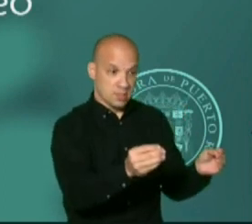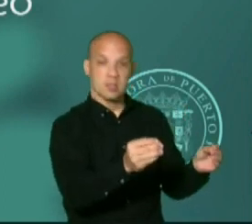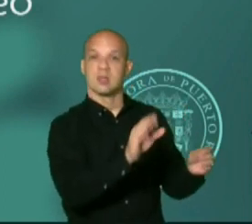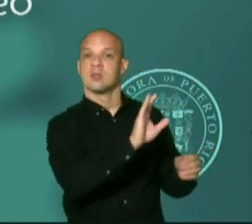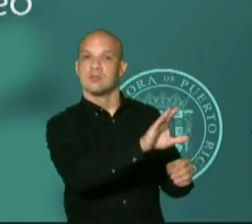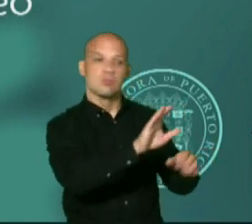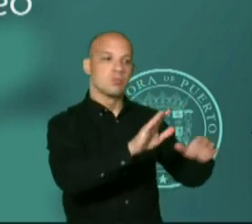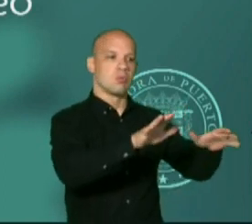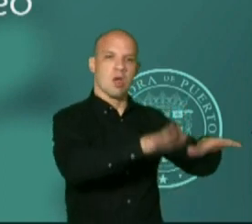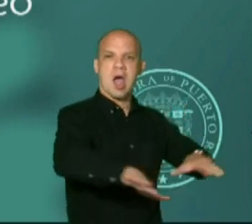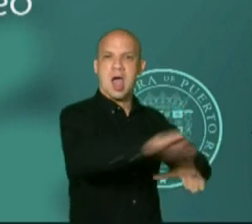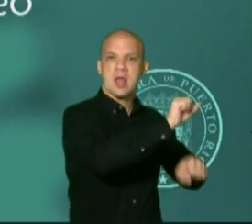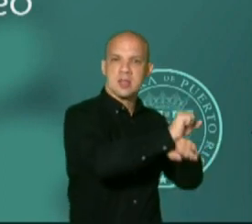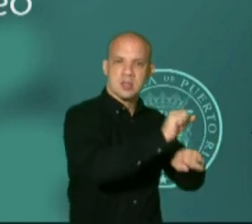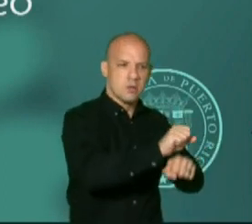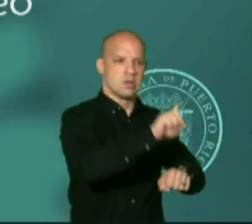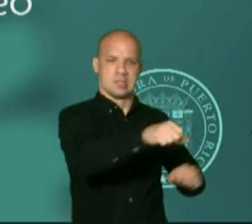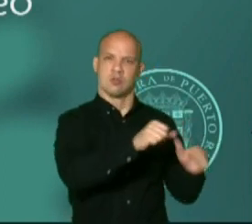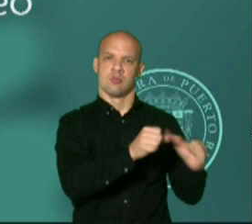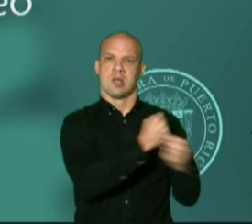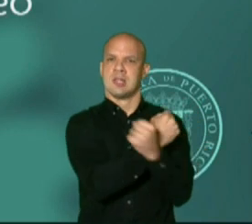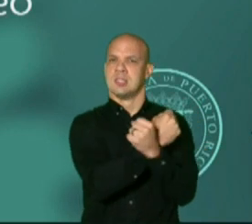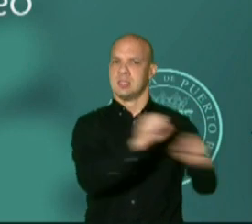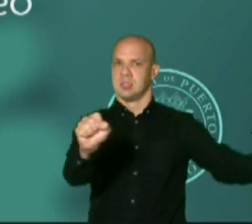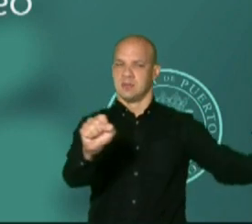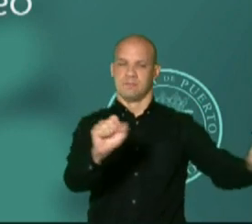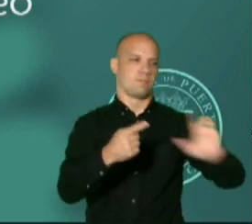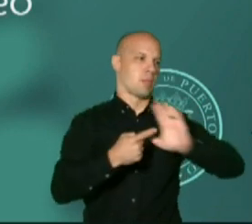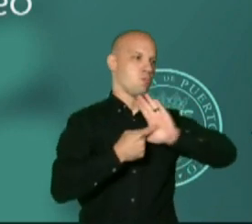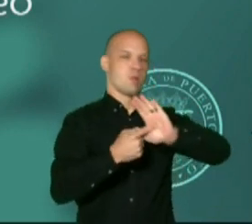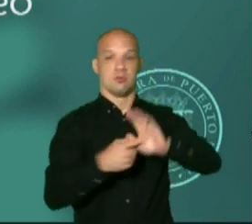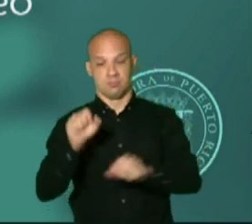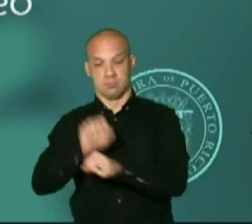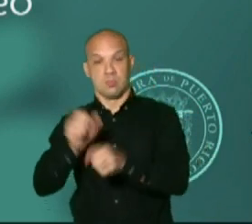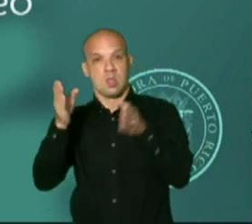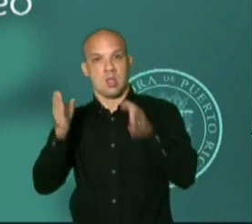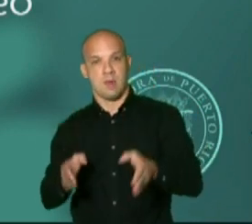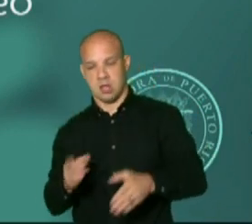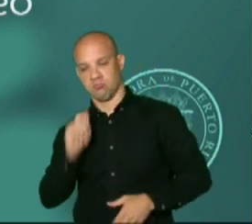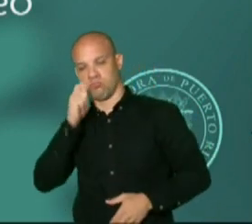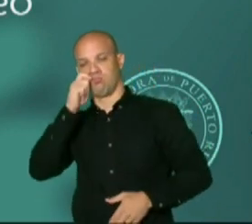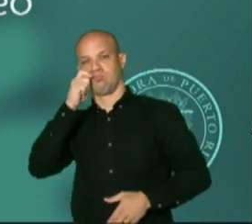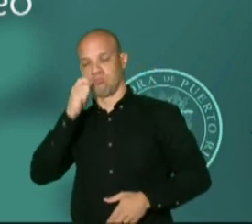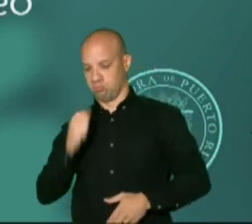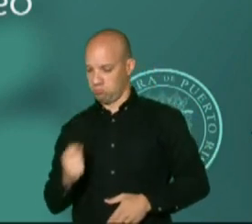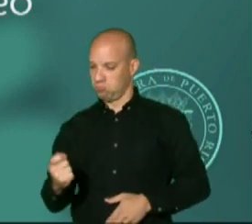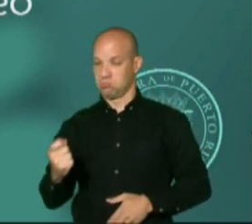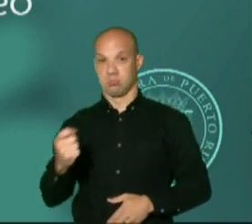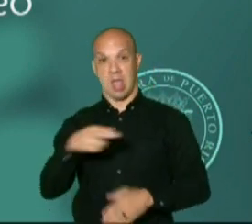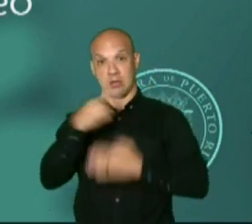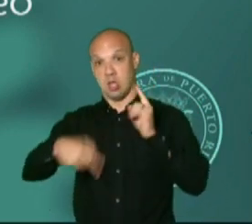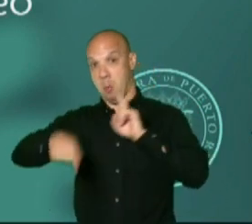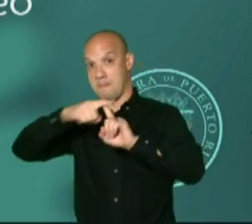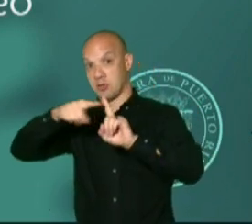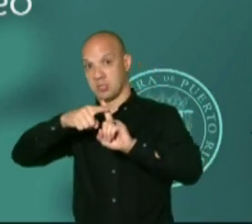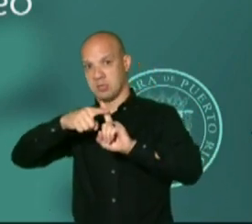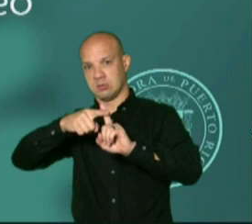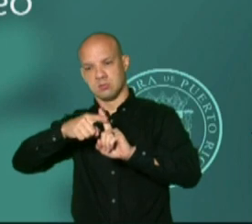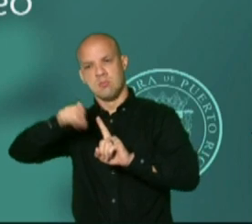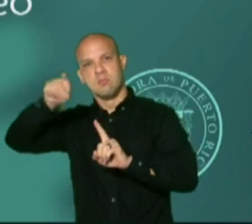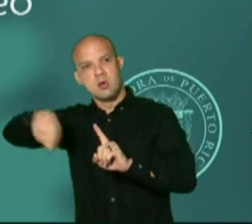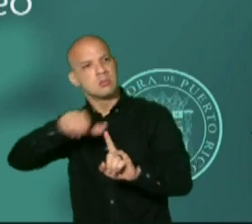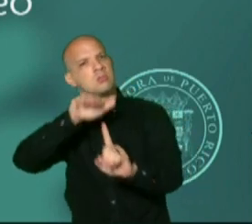más importantes, debo recalcar, si un empleado tiene un resultado positivo de COVID-19, tiene la